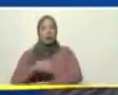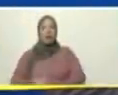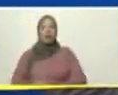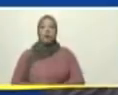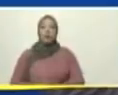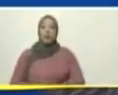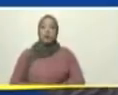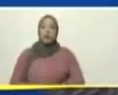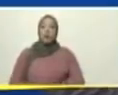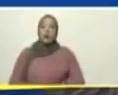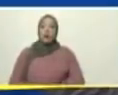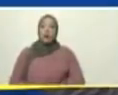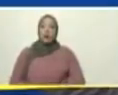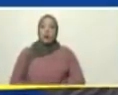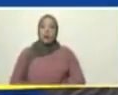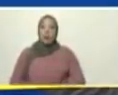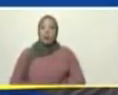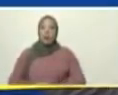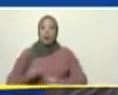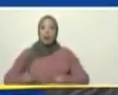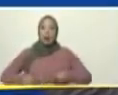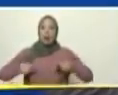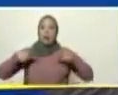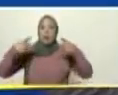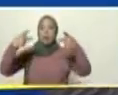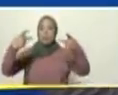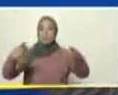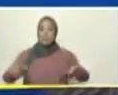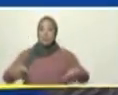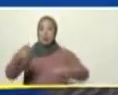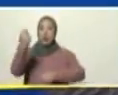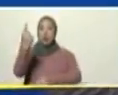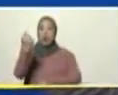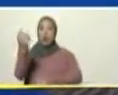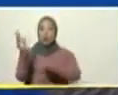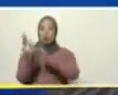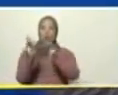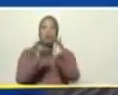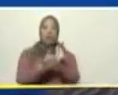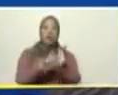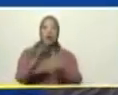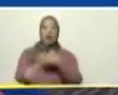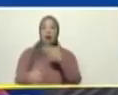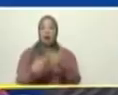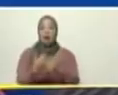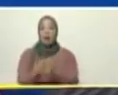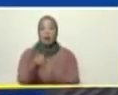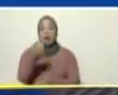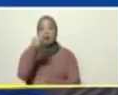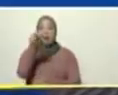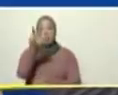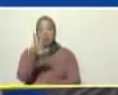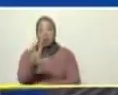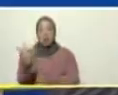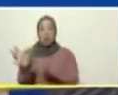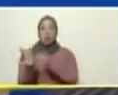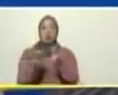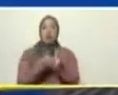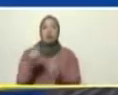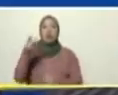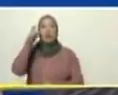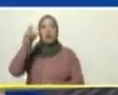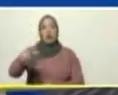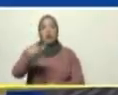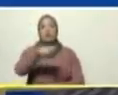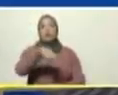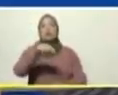que afloró, que emergió el 11 de abril y emergió el 13 de abril cuando el pueblo se vino aquí con la